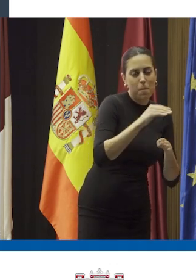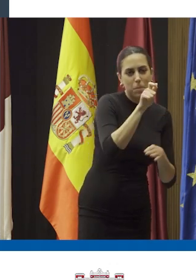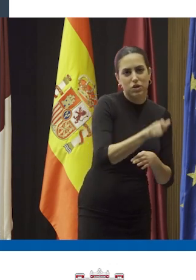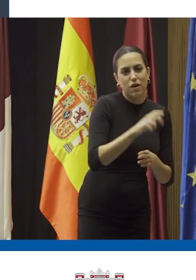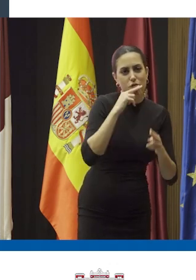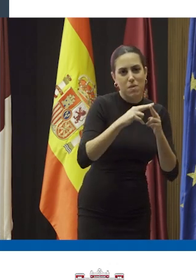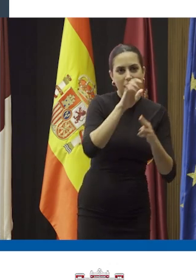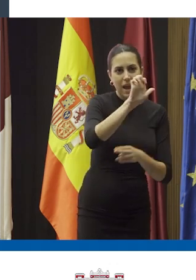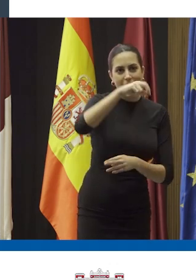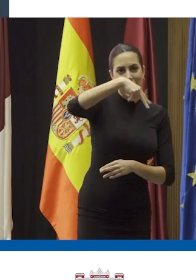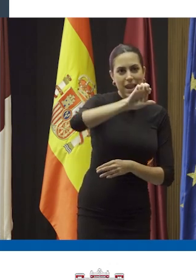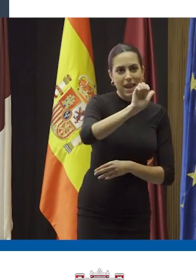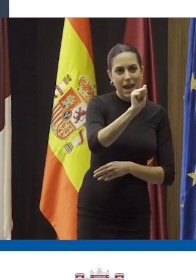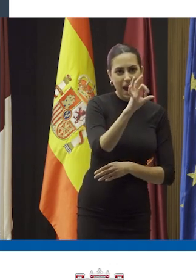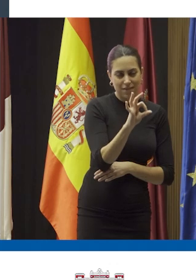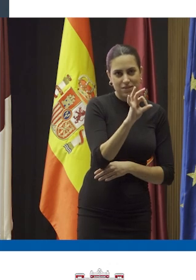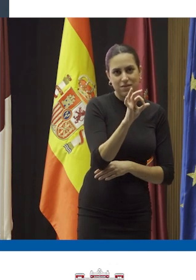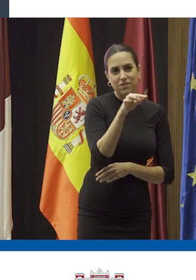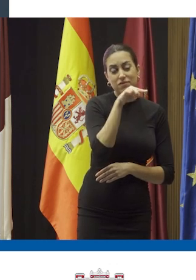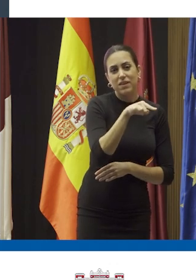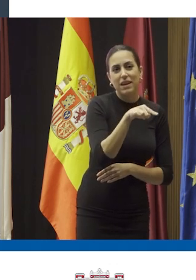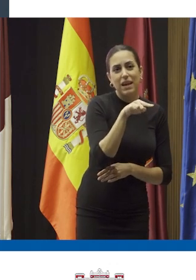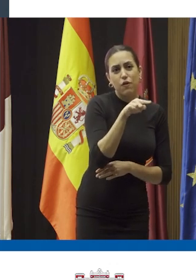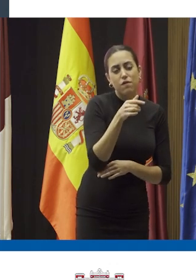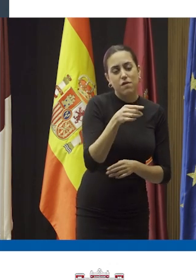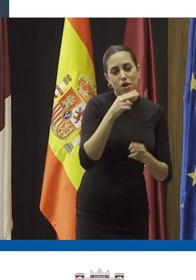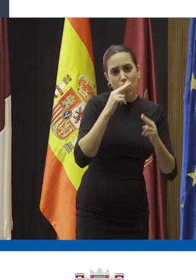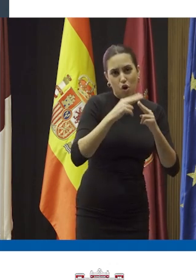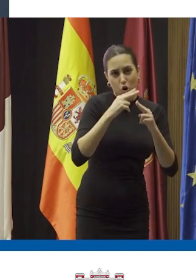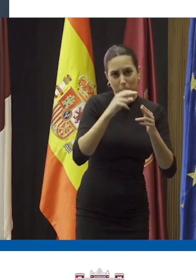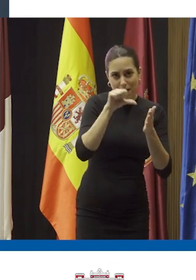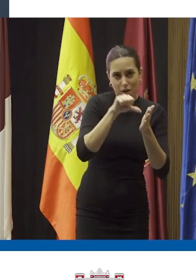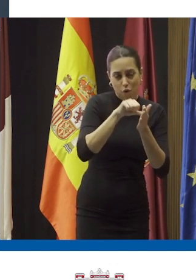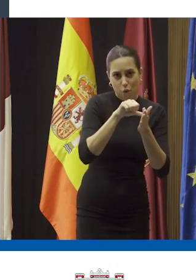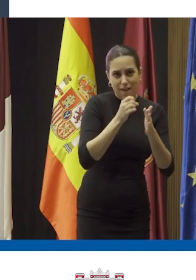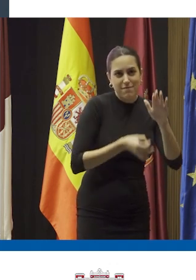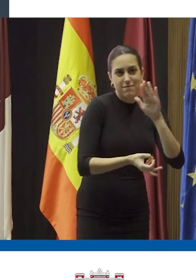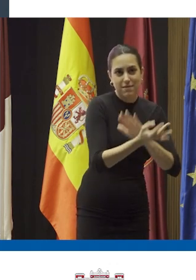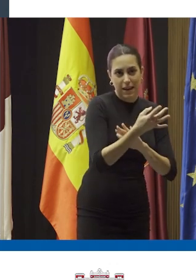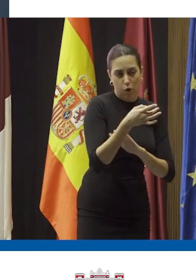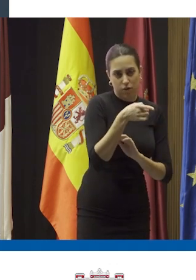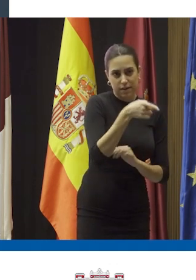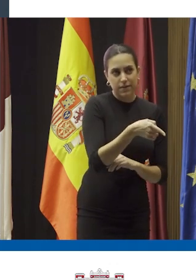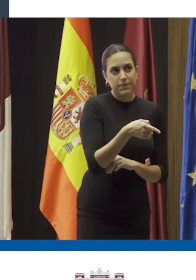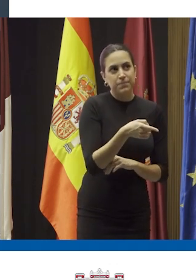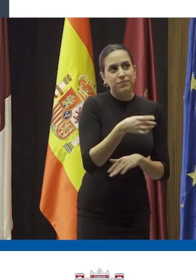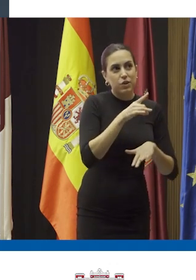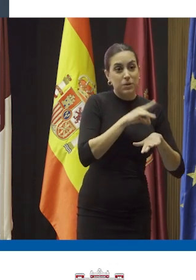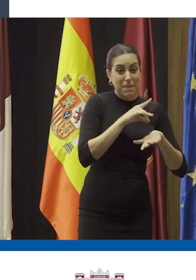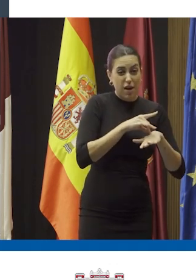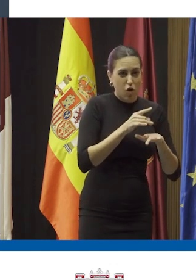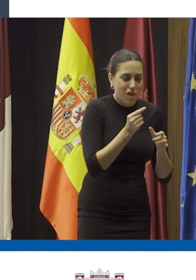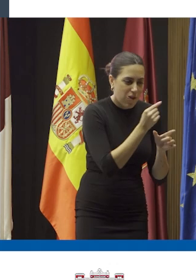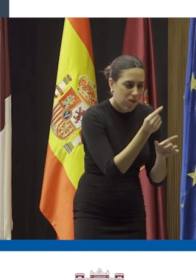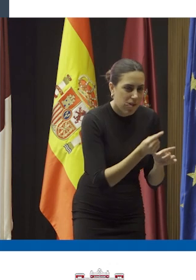por los griegos y fundar la ciudad de Roma. Bueno, pues en la huida es herido y el médico lo cura. A